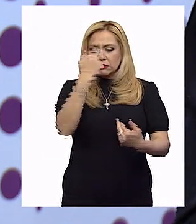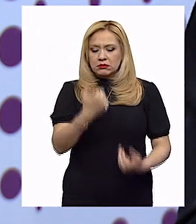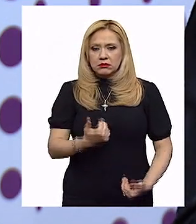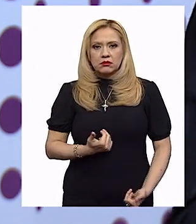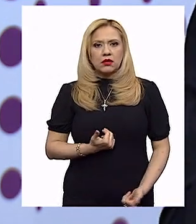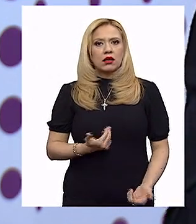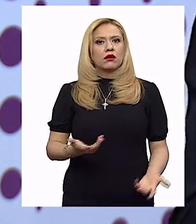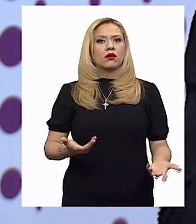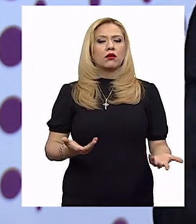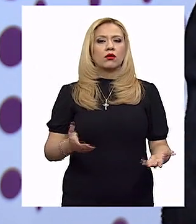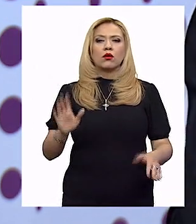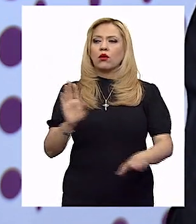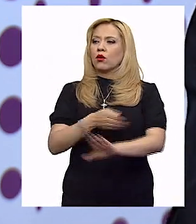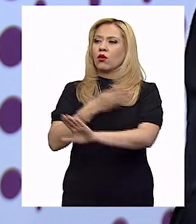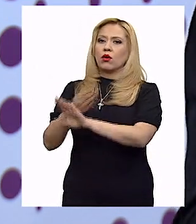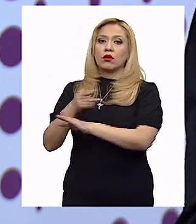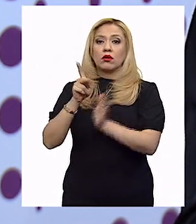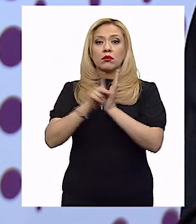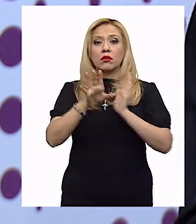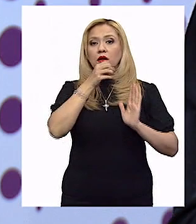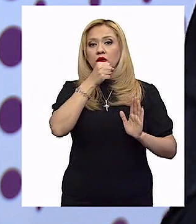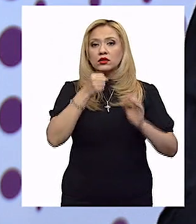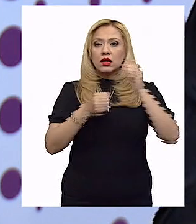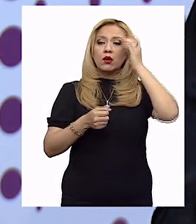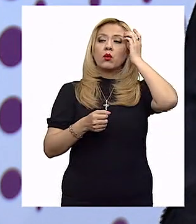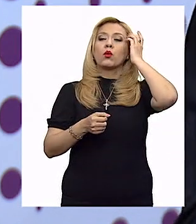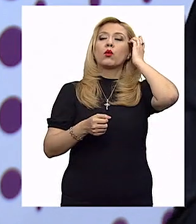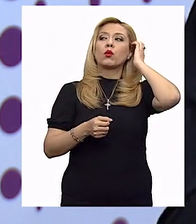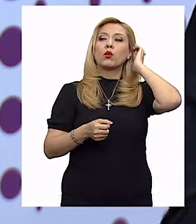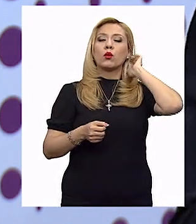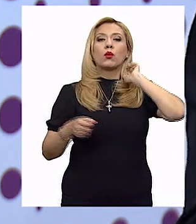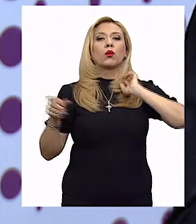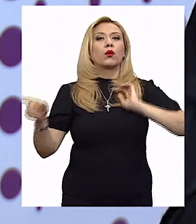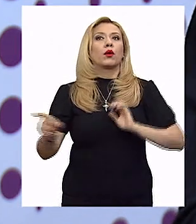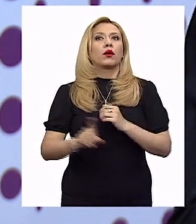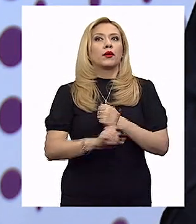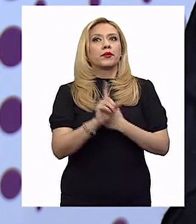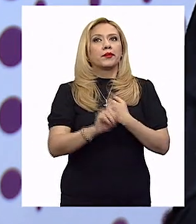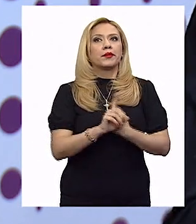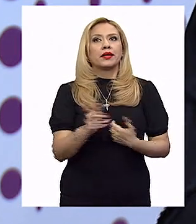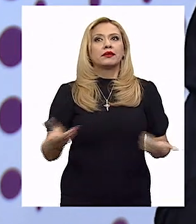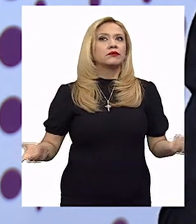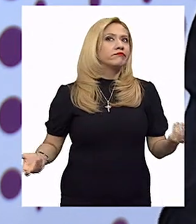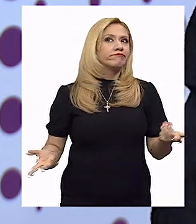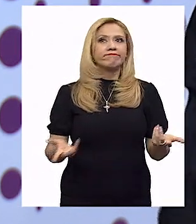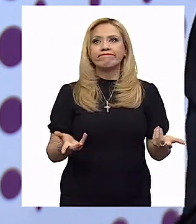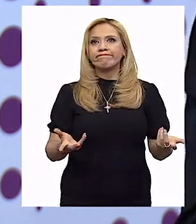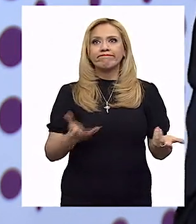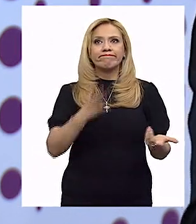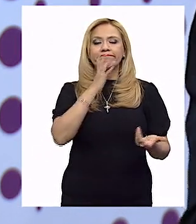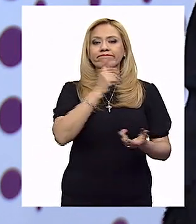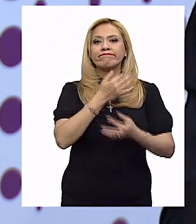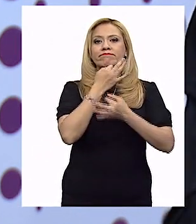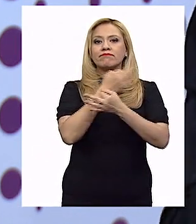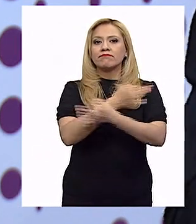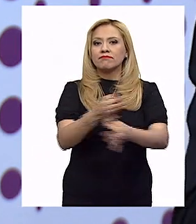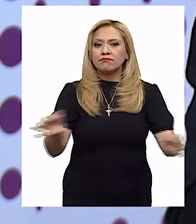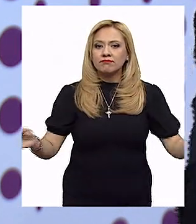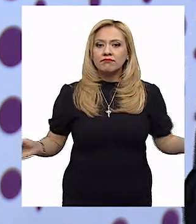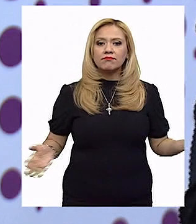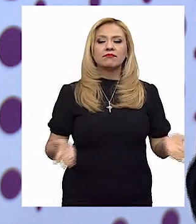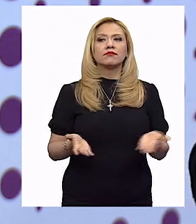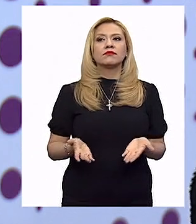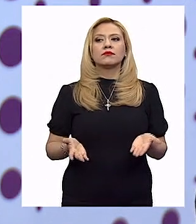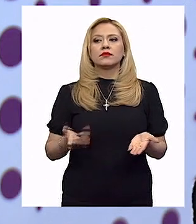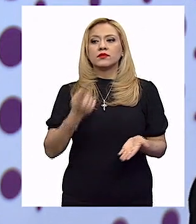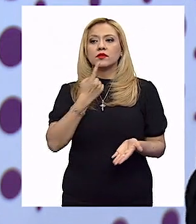de los periodistas, lo cual pone en riesgo toda esta parte de lo que había como mencionado, esta parte del interés público, ¿no? El hecho de